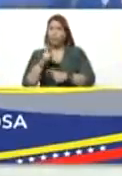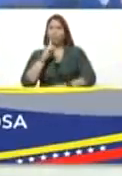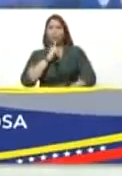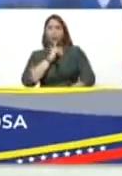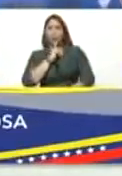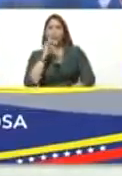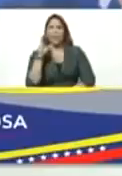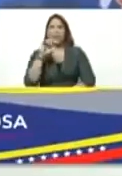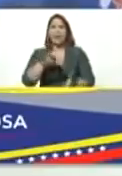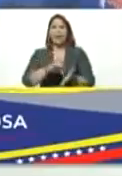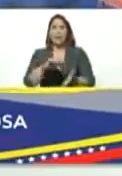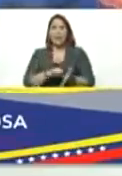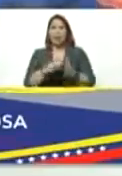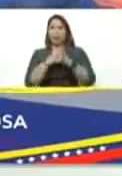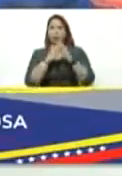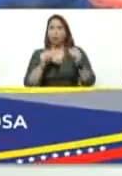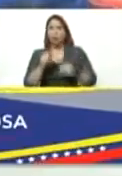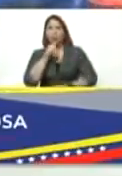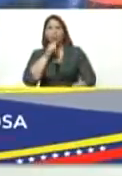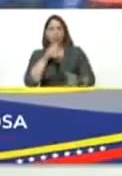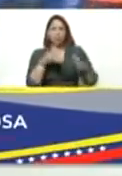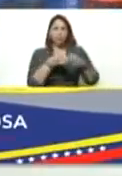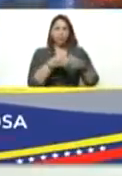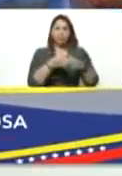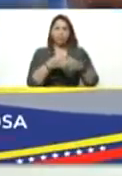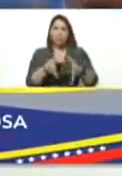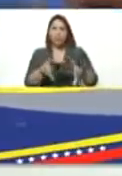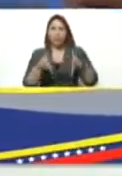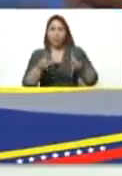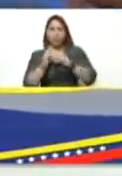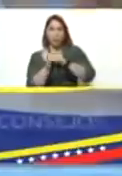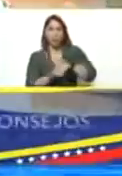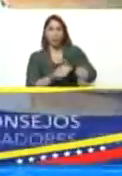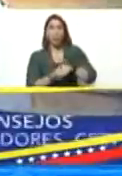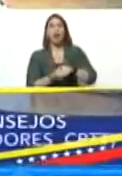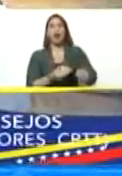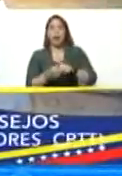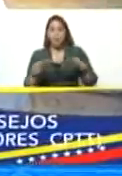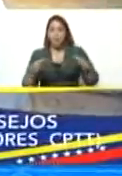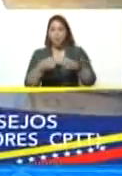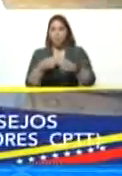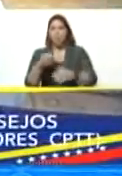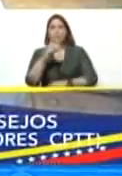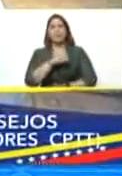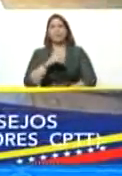todo. La selección, ¿quién ganó el béisbol? La selección de distrito